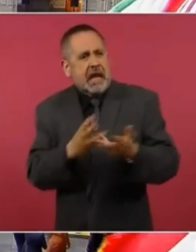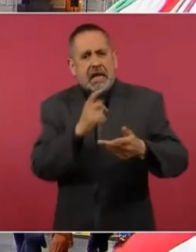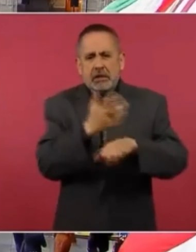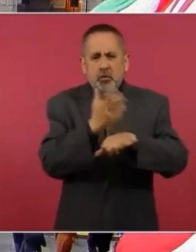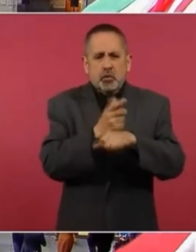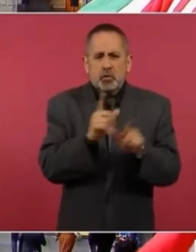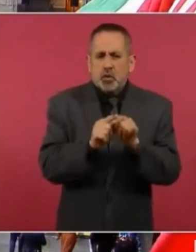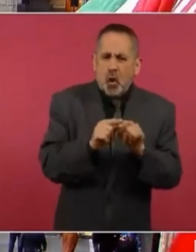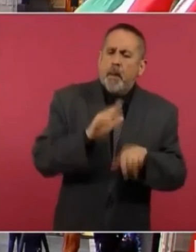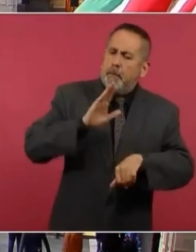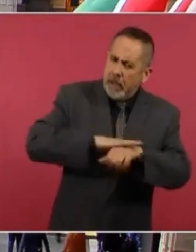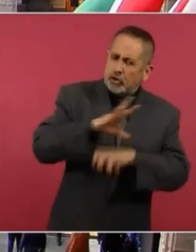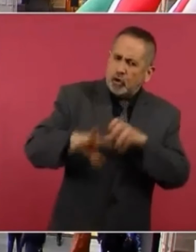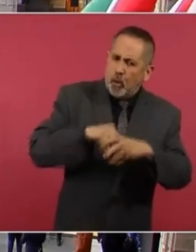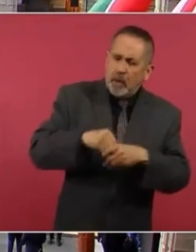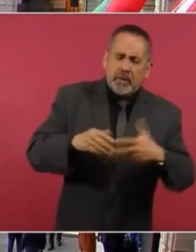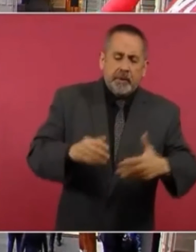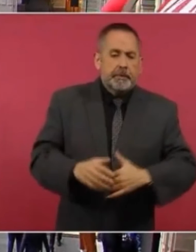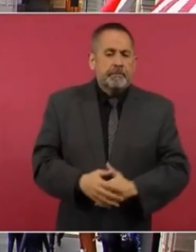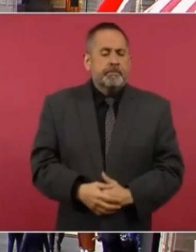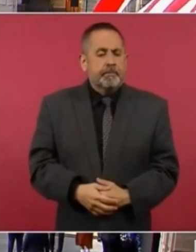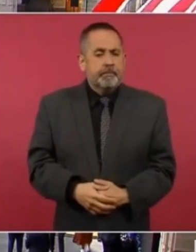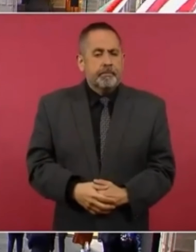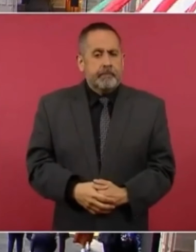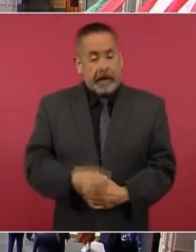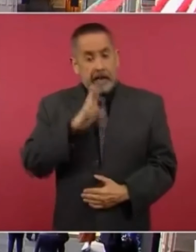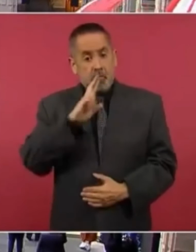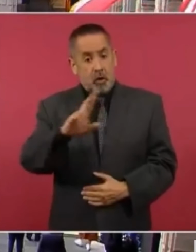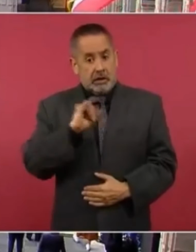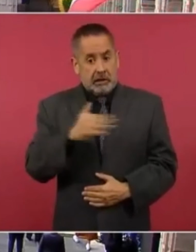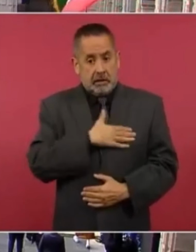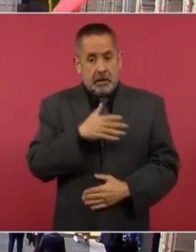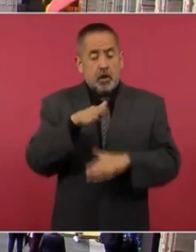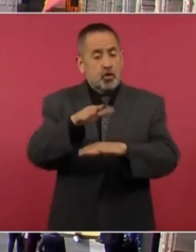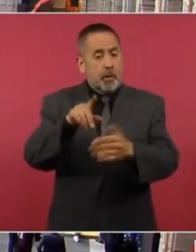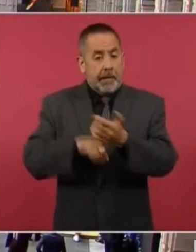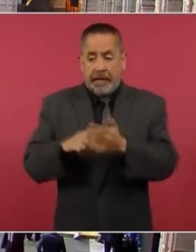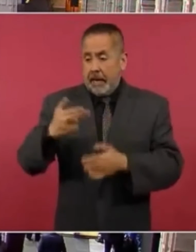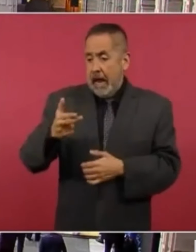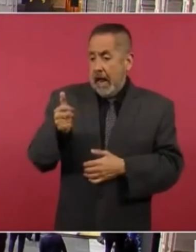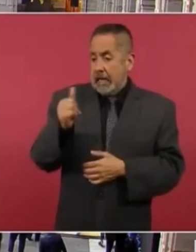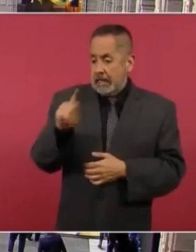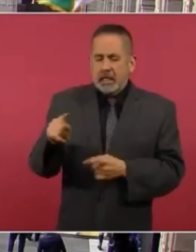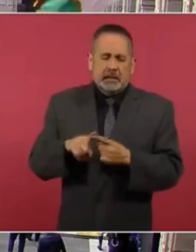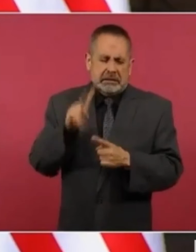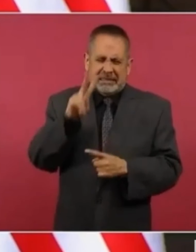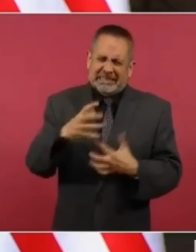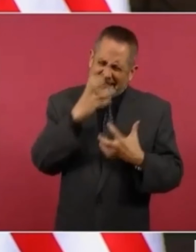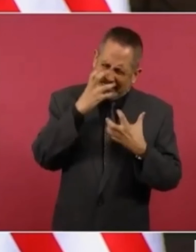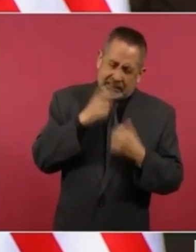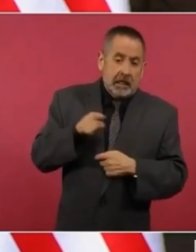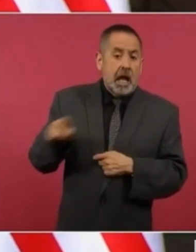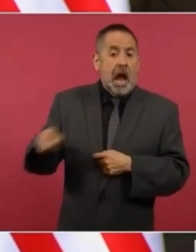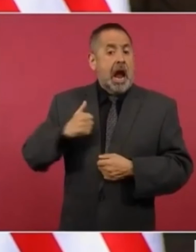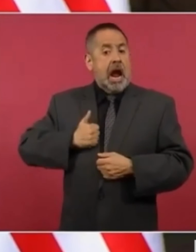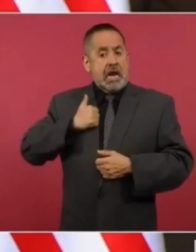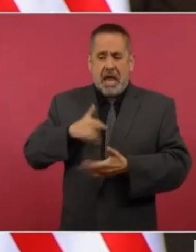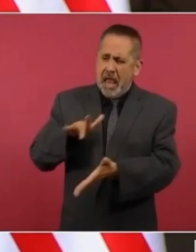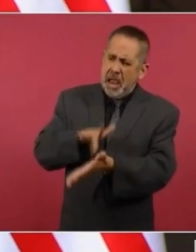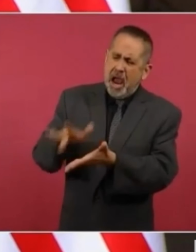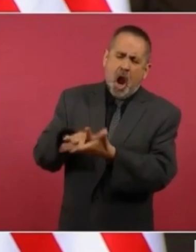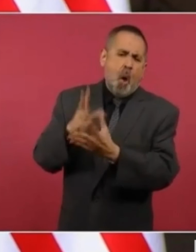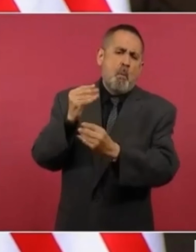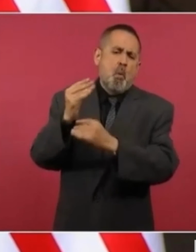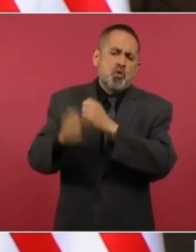Muchísimas gracias. En cuanto a Haití, la situación es desgarradora. Canadá ha apoyado al pueblo de Haití durante